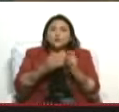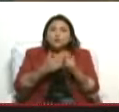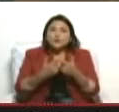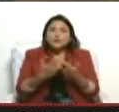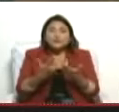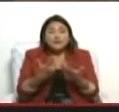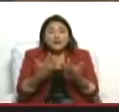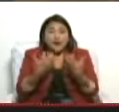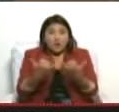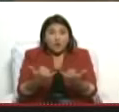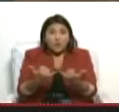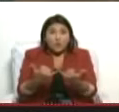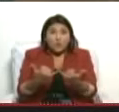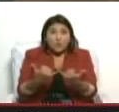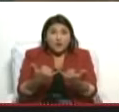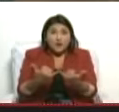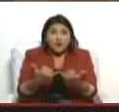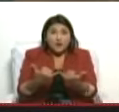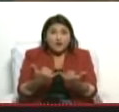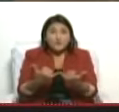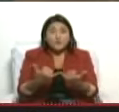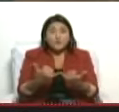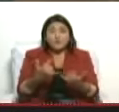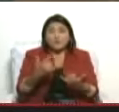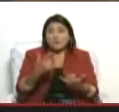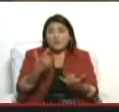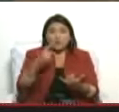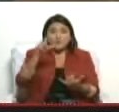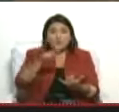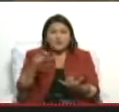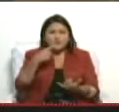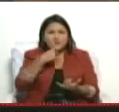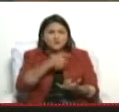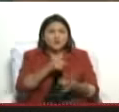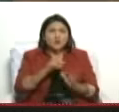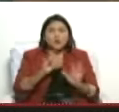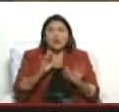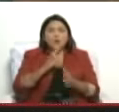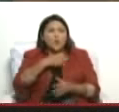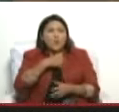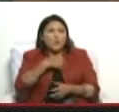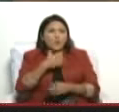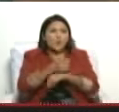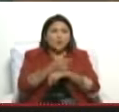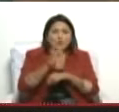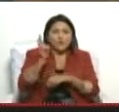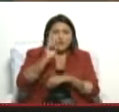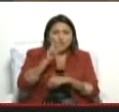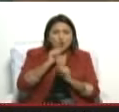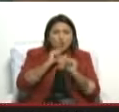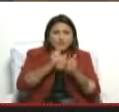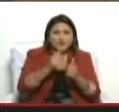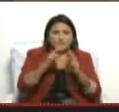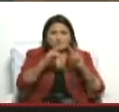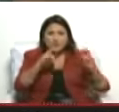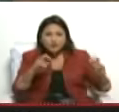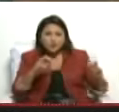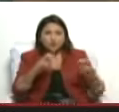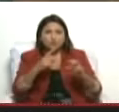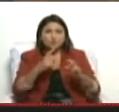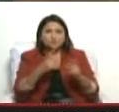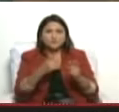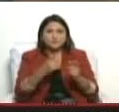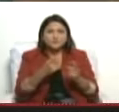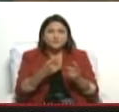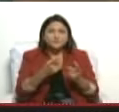podrá ahora referir que a partir de allí no podía el estado venezolano iniciar como en